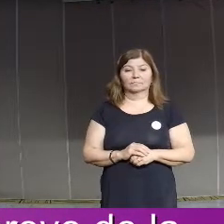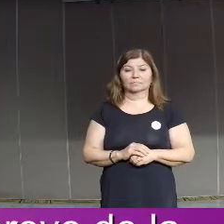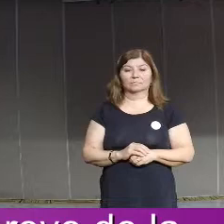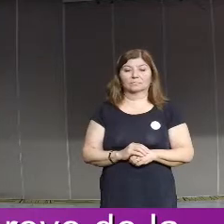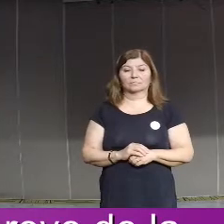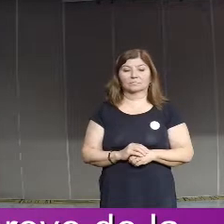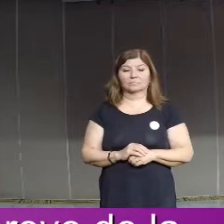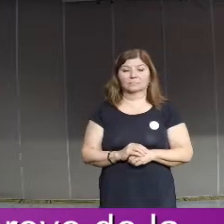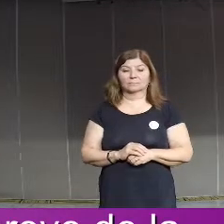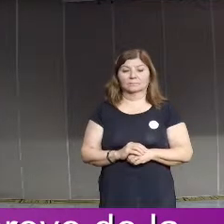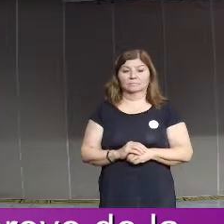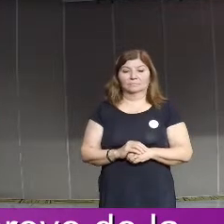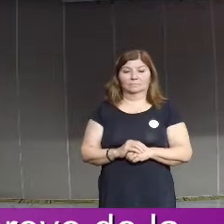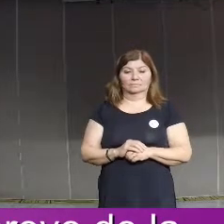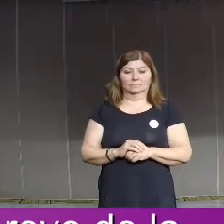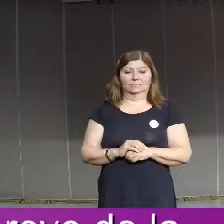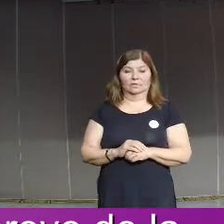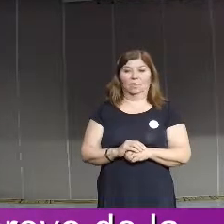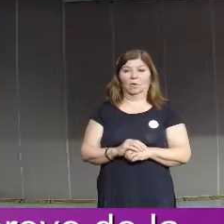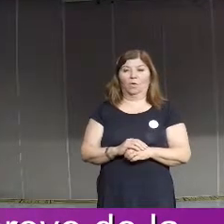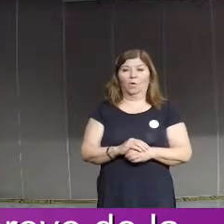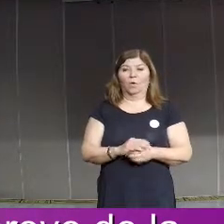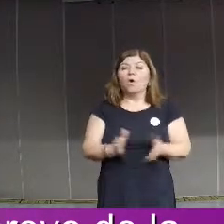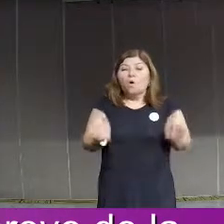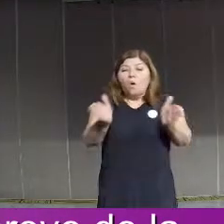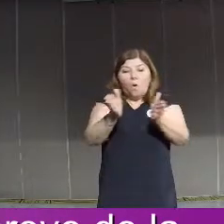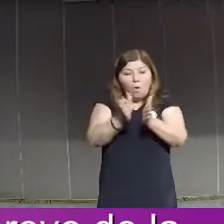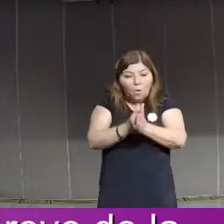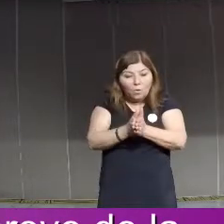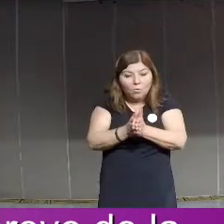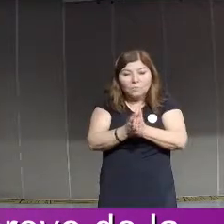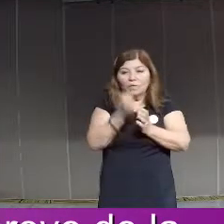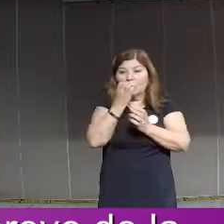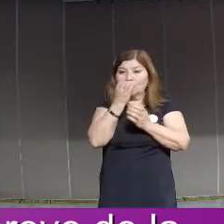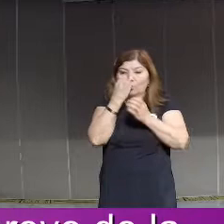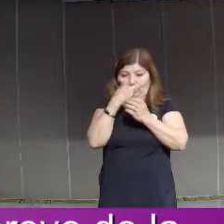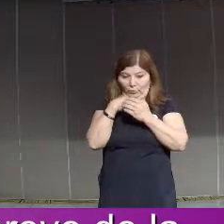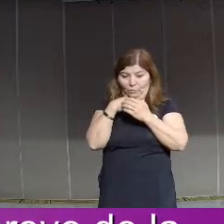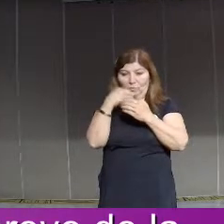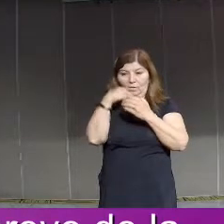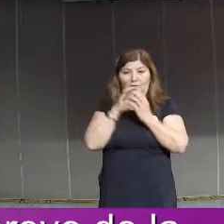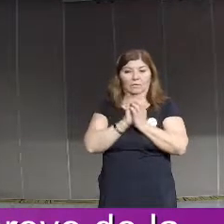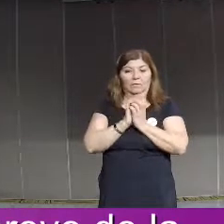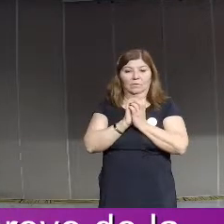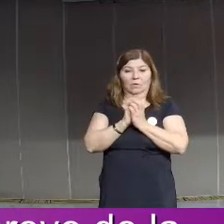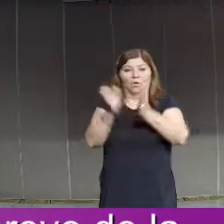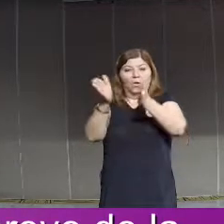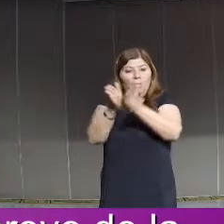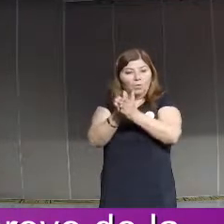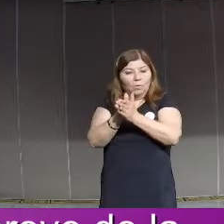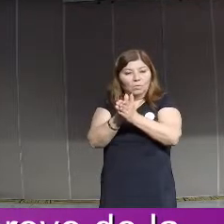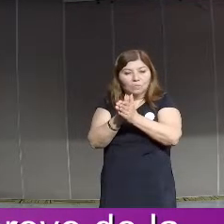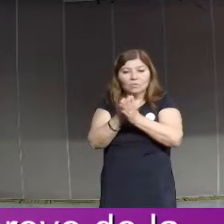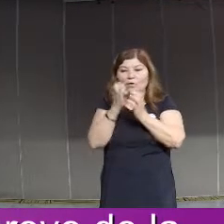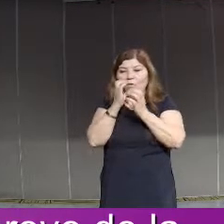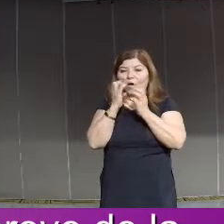Bueno, en la coordinación y el sincronismo y la eficacia del bolo alimenticio a través del proceso de la